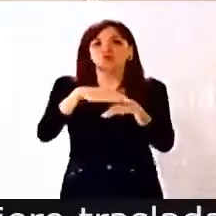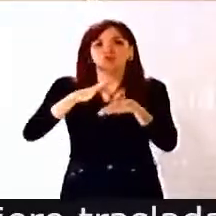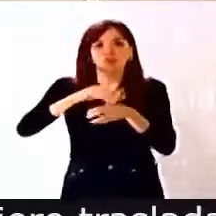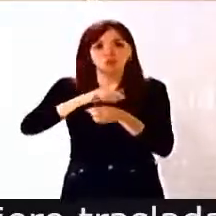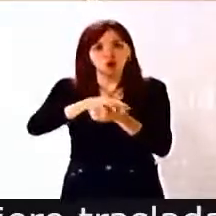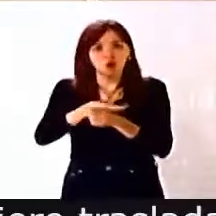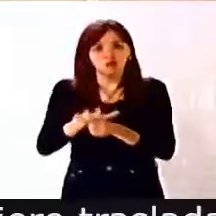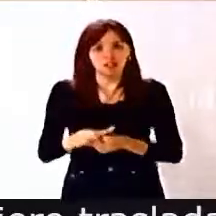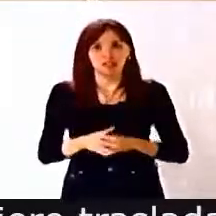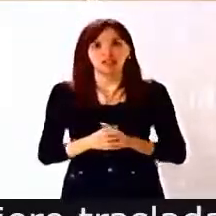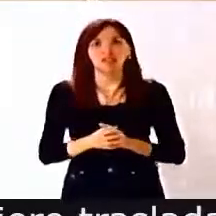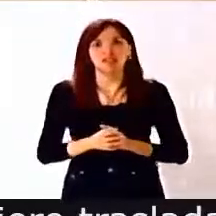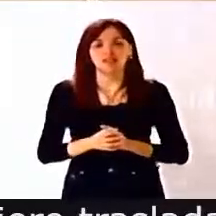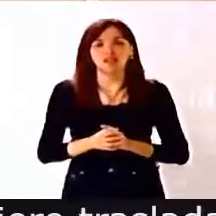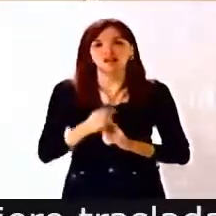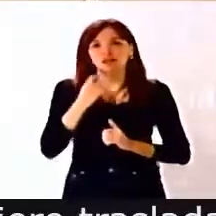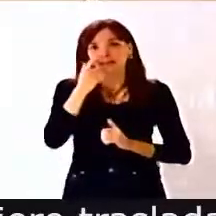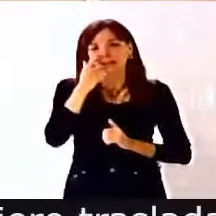COVID